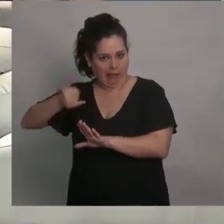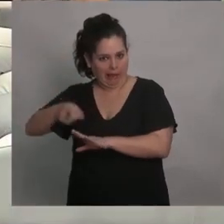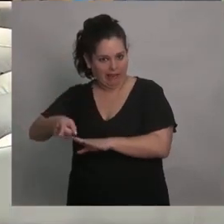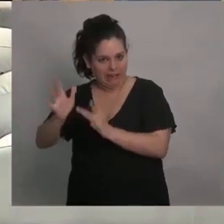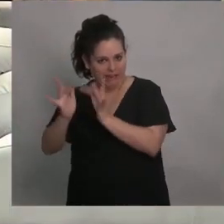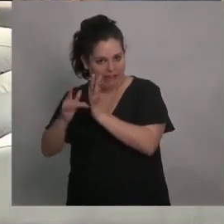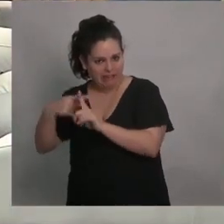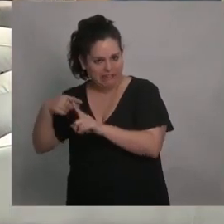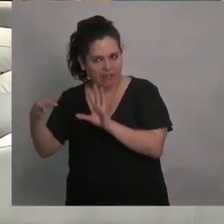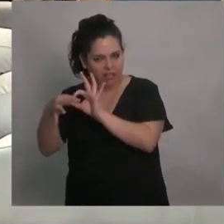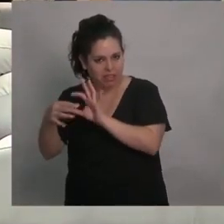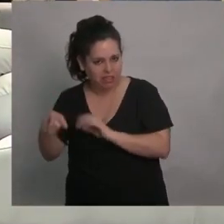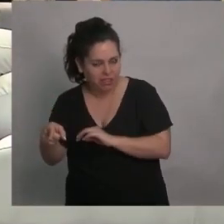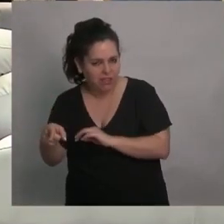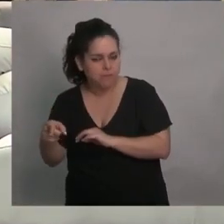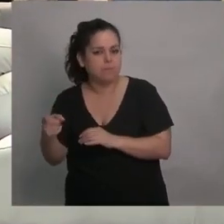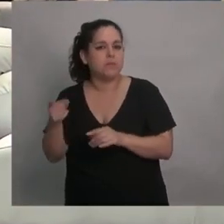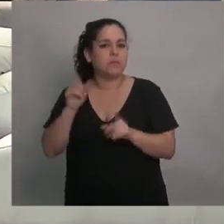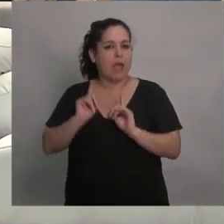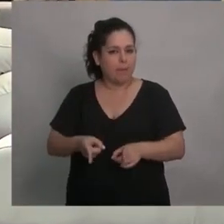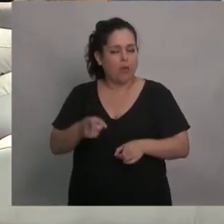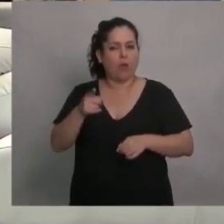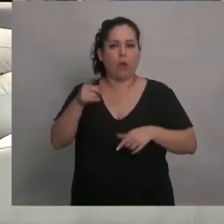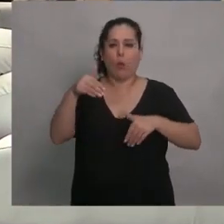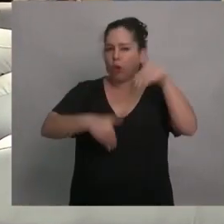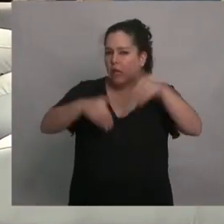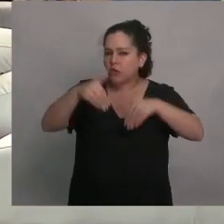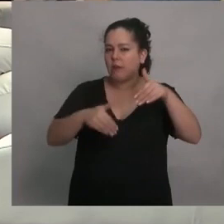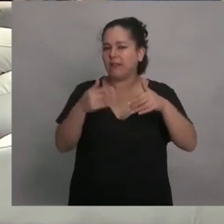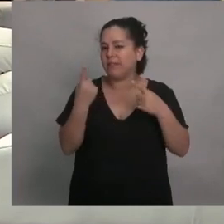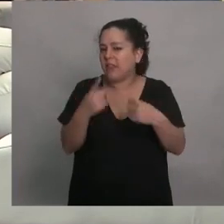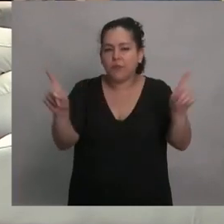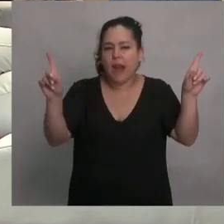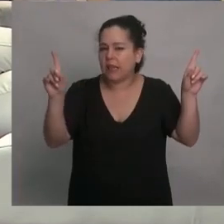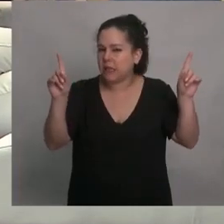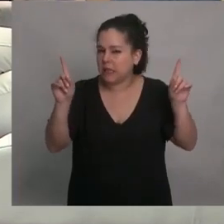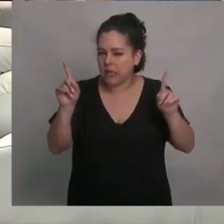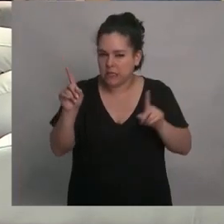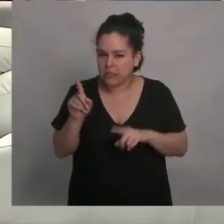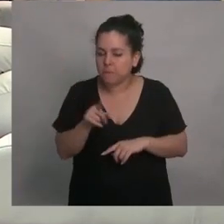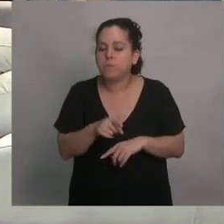embargo arrastrando votaciones que tendrían que estar por otro lado.